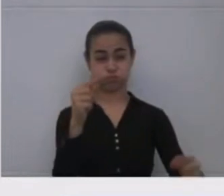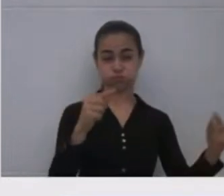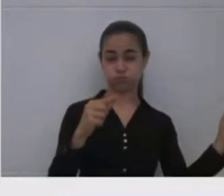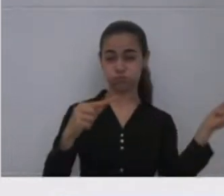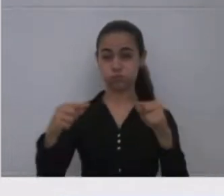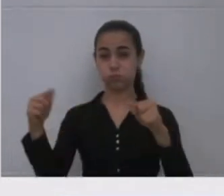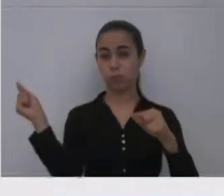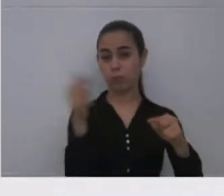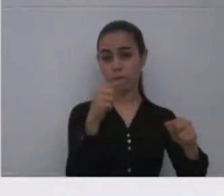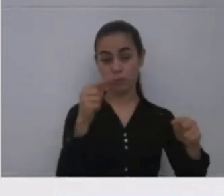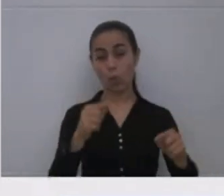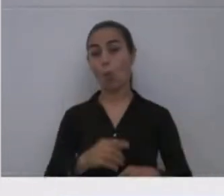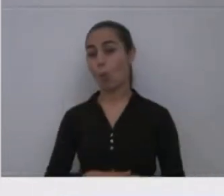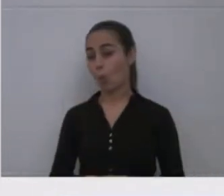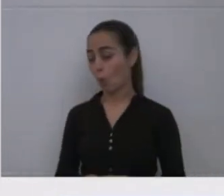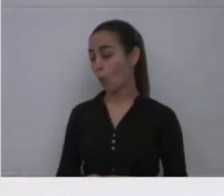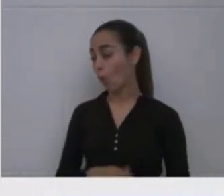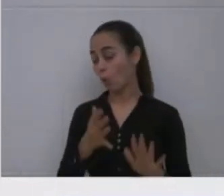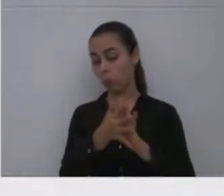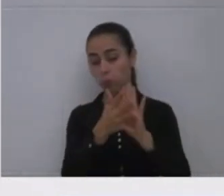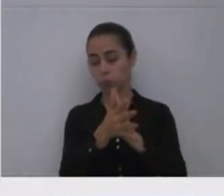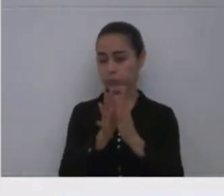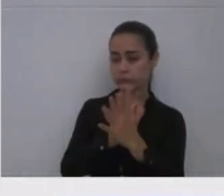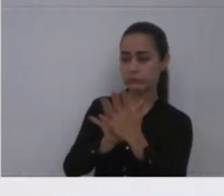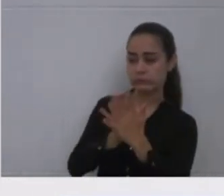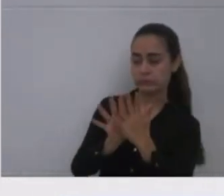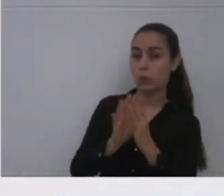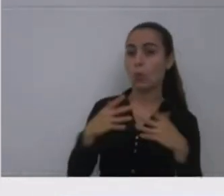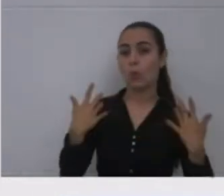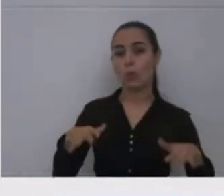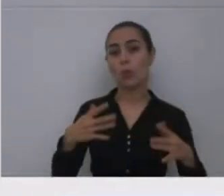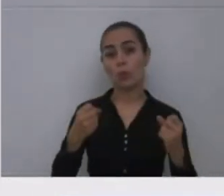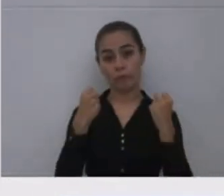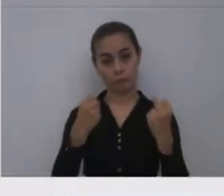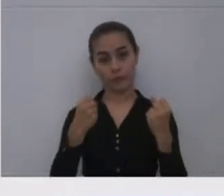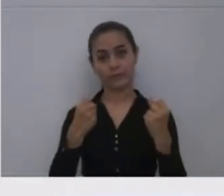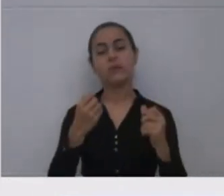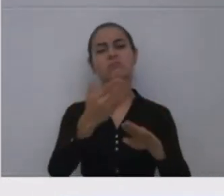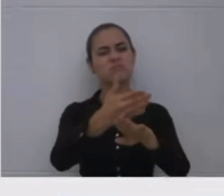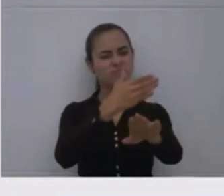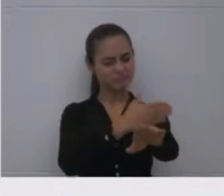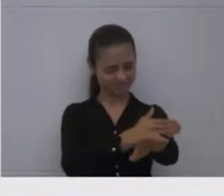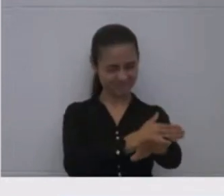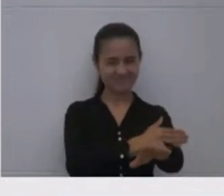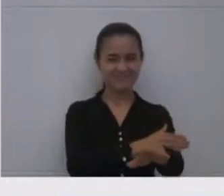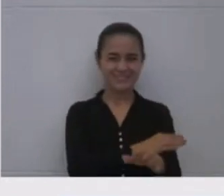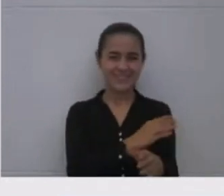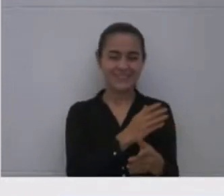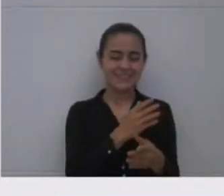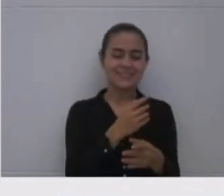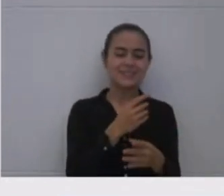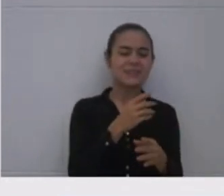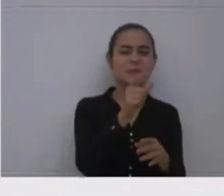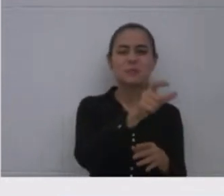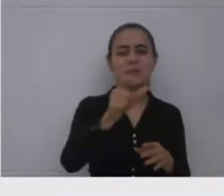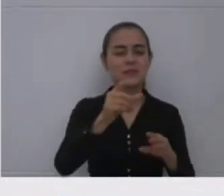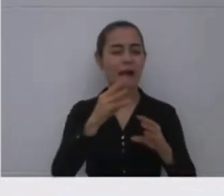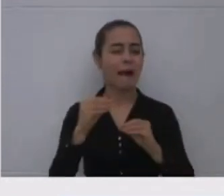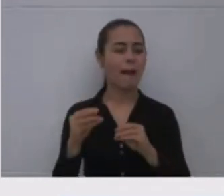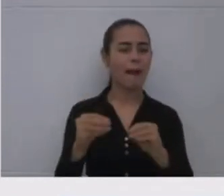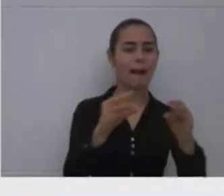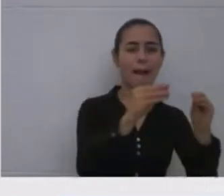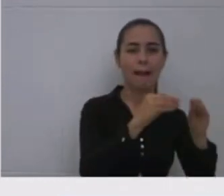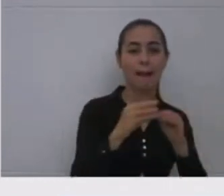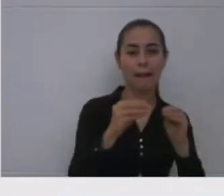Muchas cosas nos hemos dicho. Antes de llegar a esta sesión, se rumoraba que había puestos en la